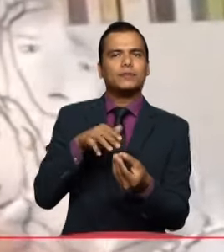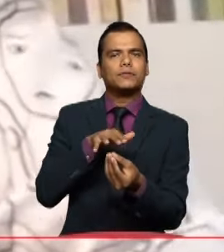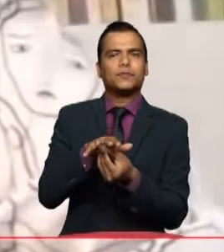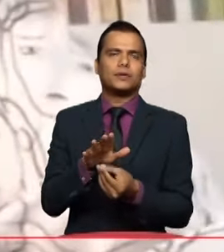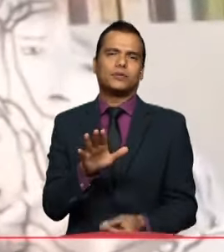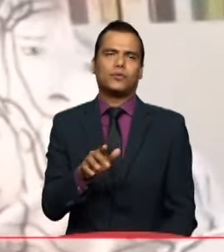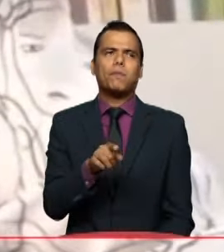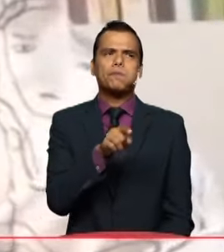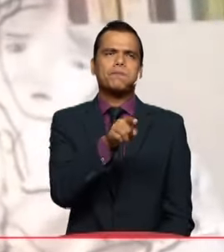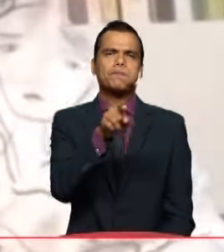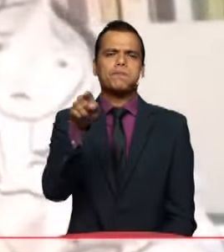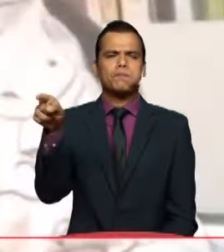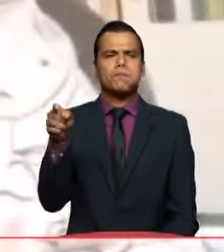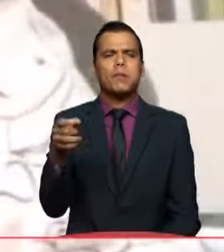muy visible